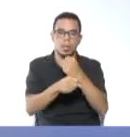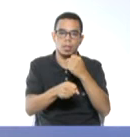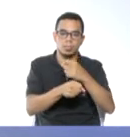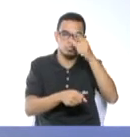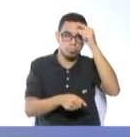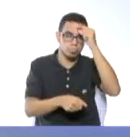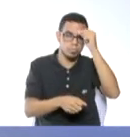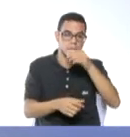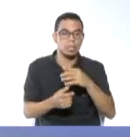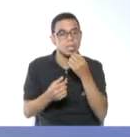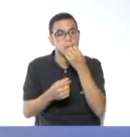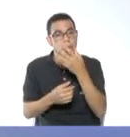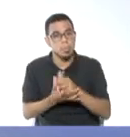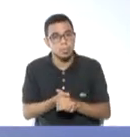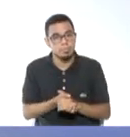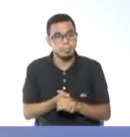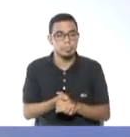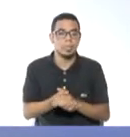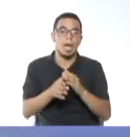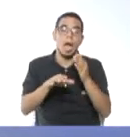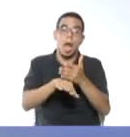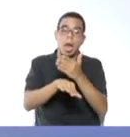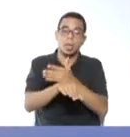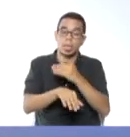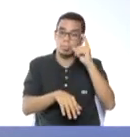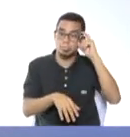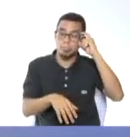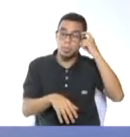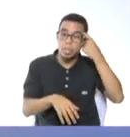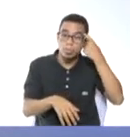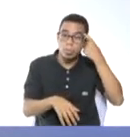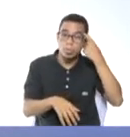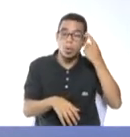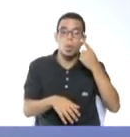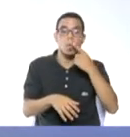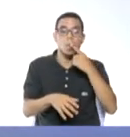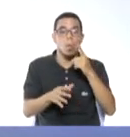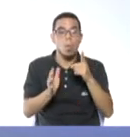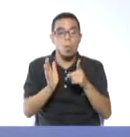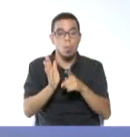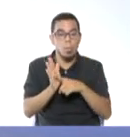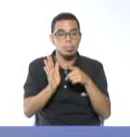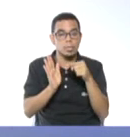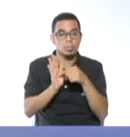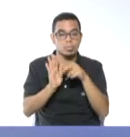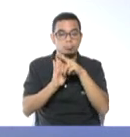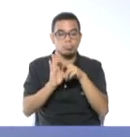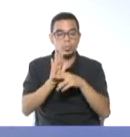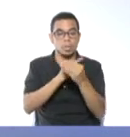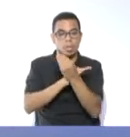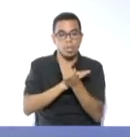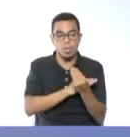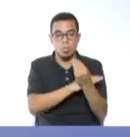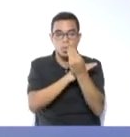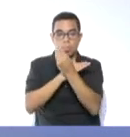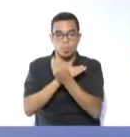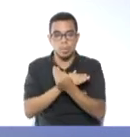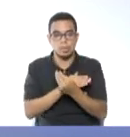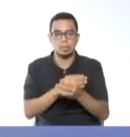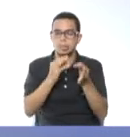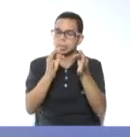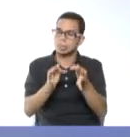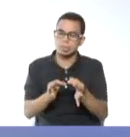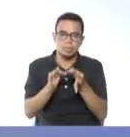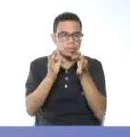queremos despedirnos en el día de hoy sin antes recordarle a la familia que debemos mantenernos activos con las medidas de bioseguridad y siempre